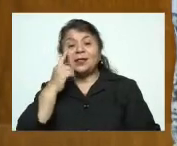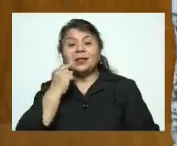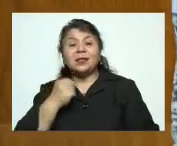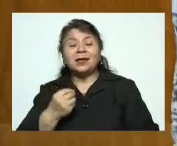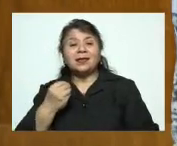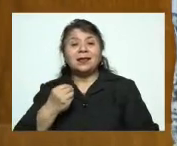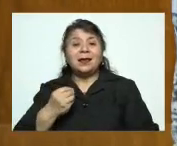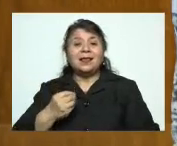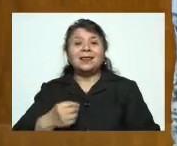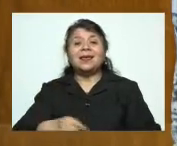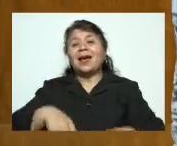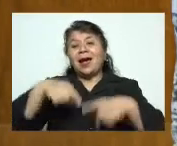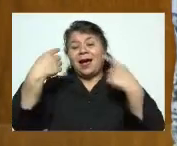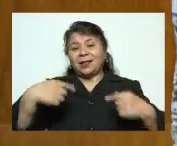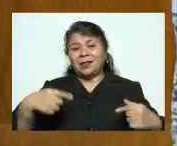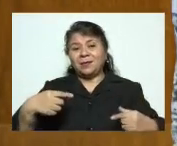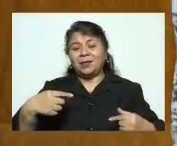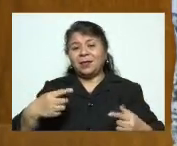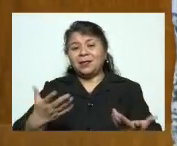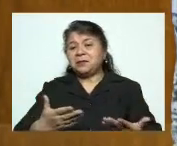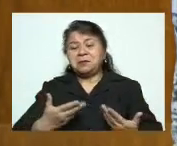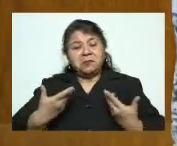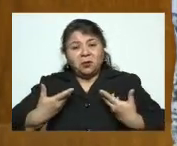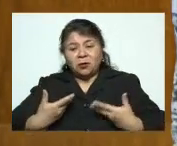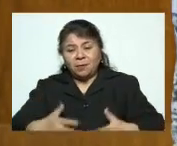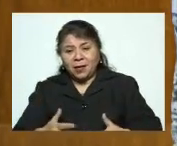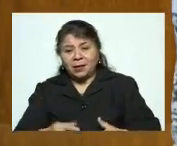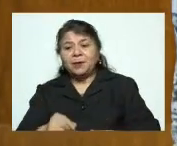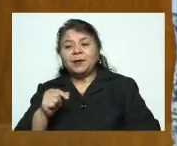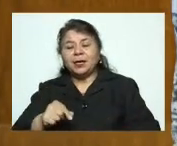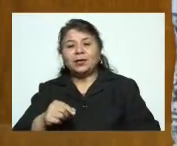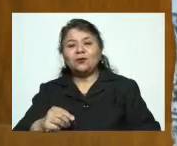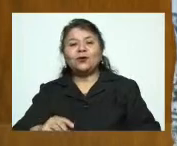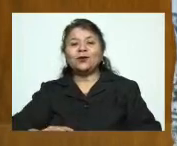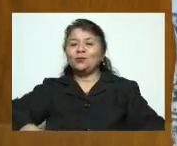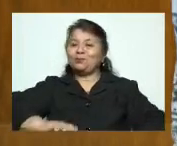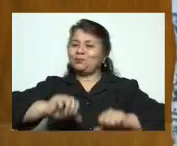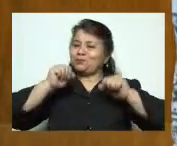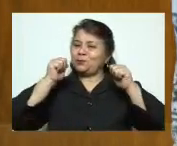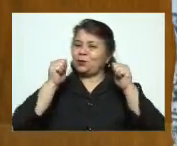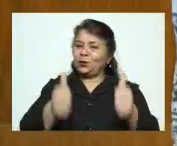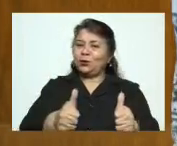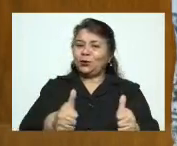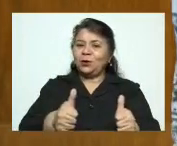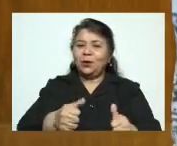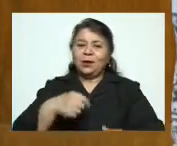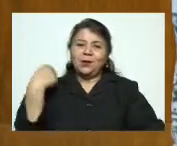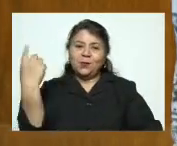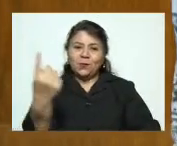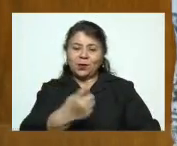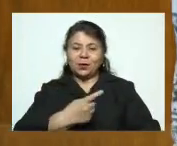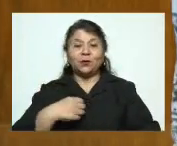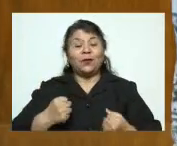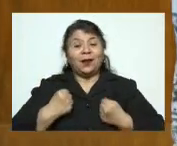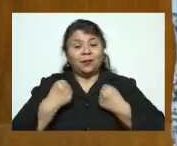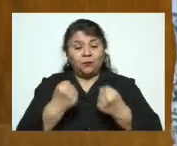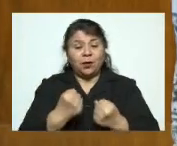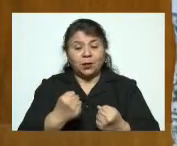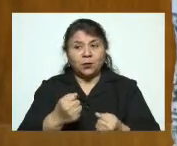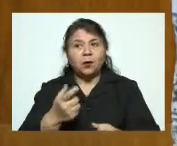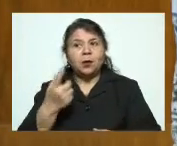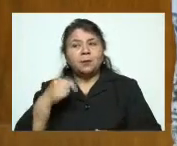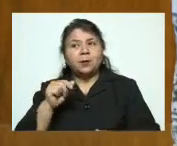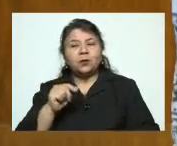Un logro que por ahí no lo ponemos en perspectiva porque habitamos nuestra provincia, pero si lo ponemos en consideración de